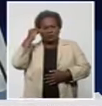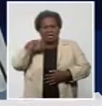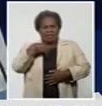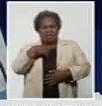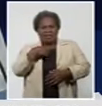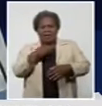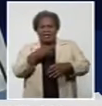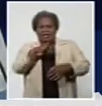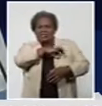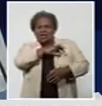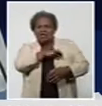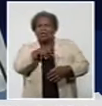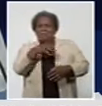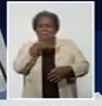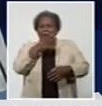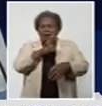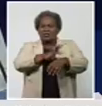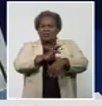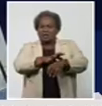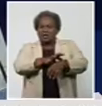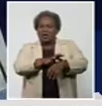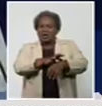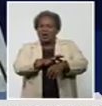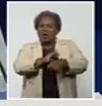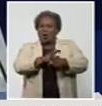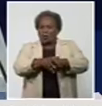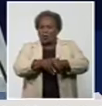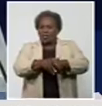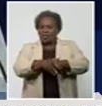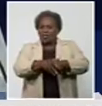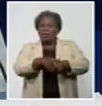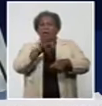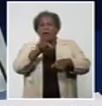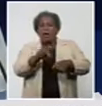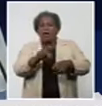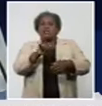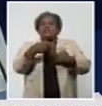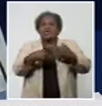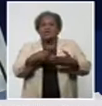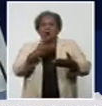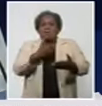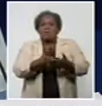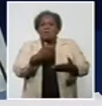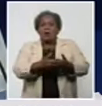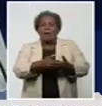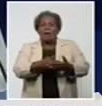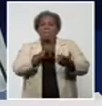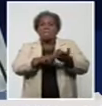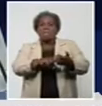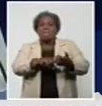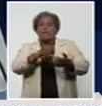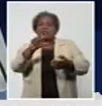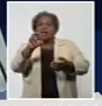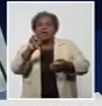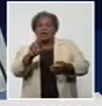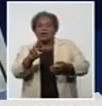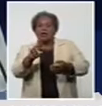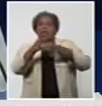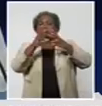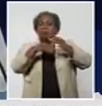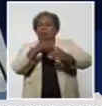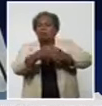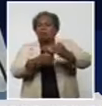COVID, en que tuviera la enfermedad, se tomó la muestra, se procesó y en